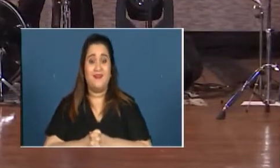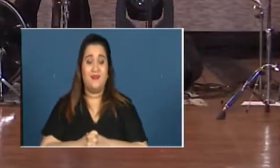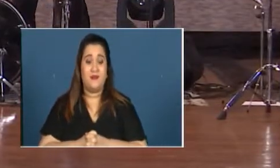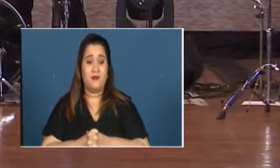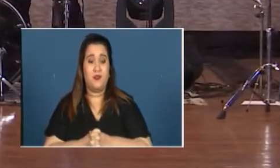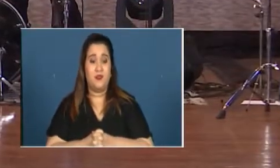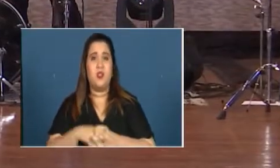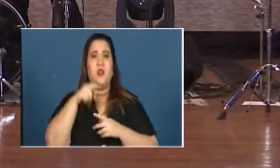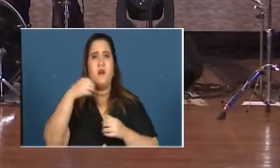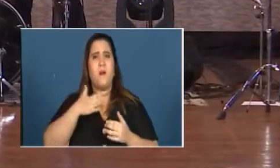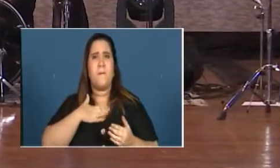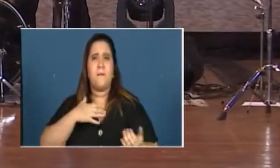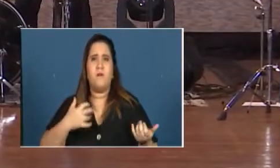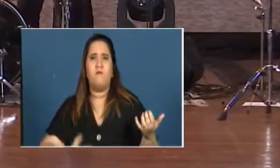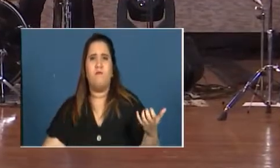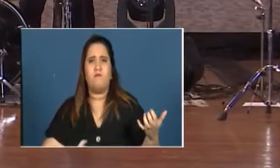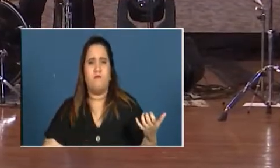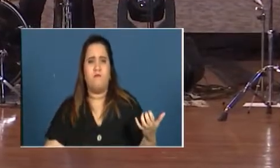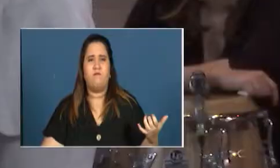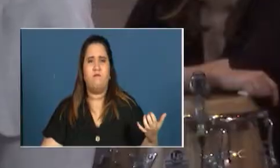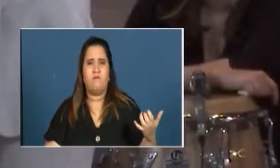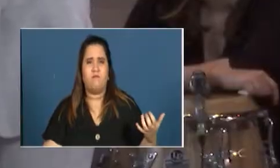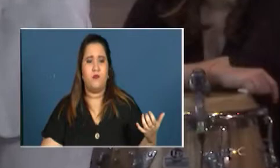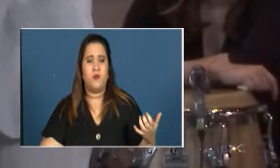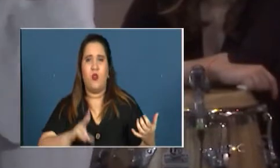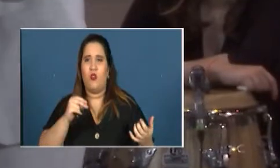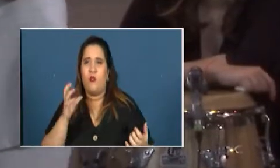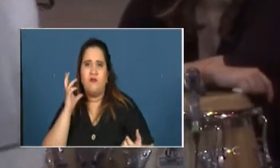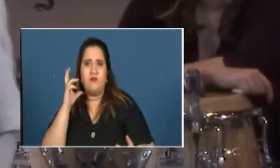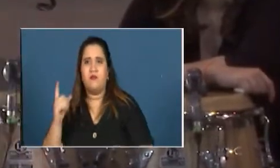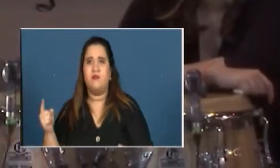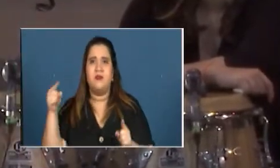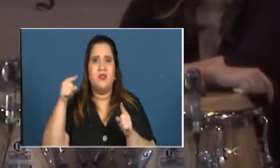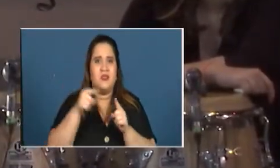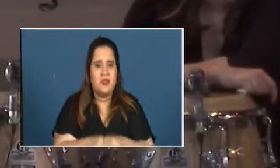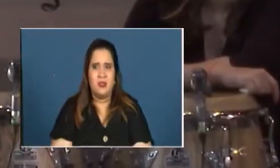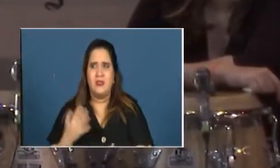Y mi bajista no llegaba.